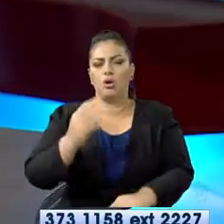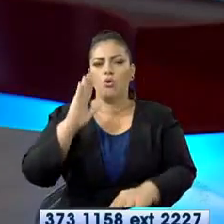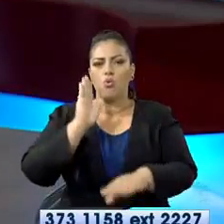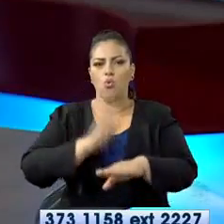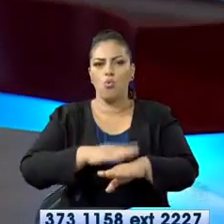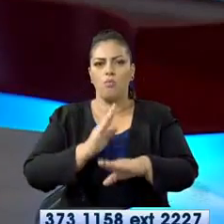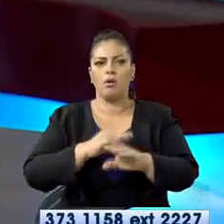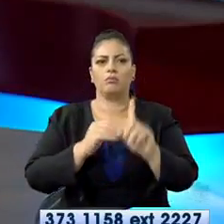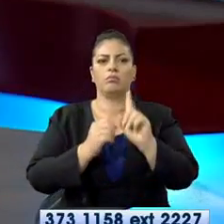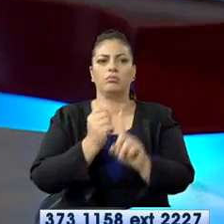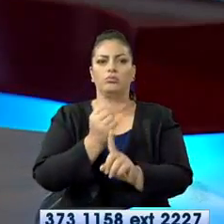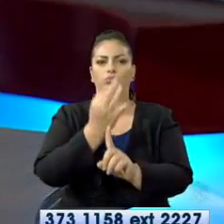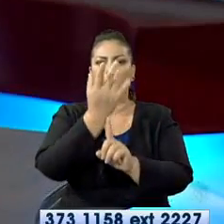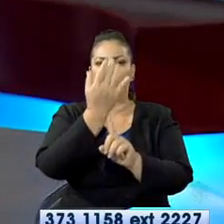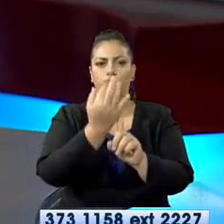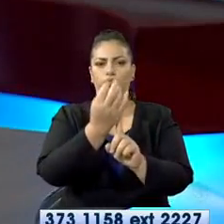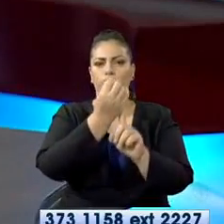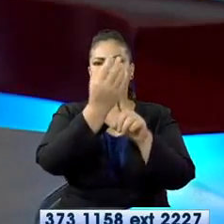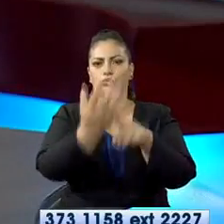encendida.